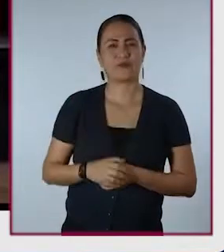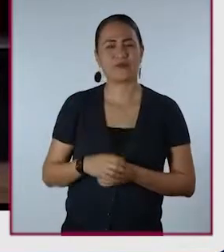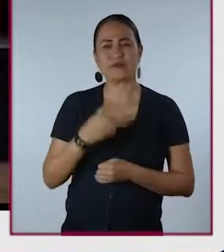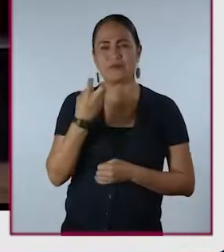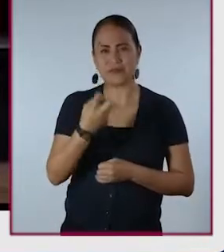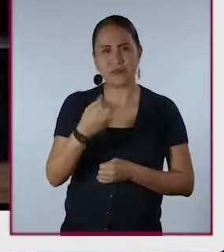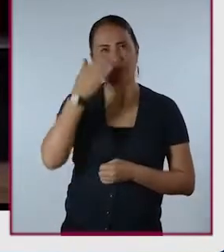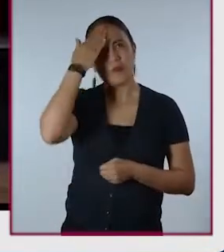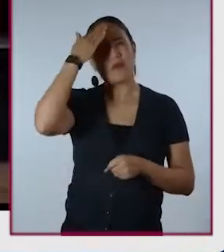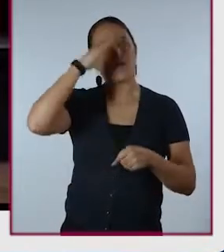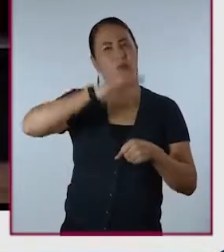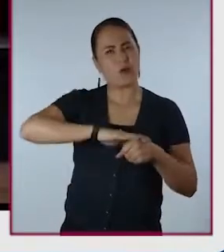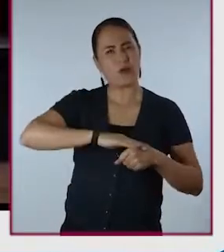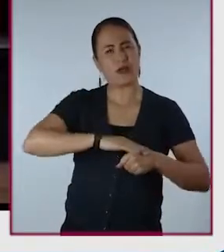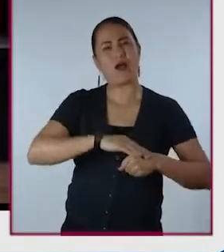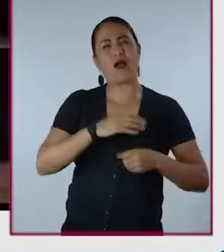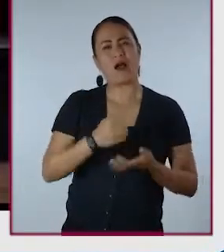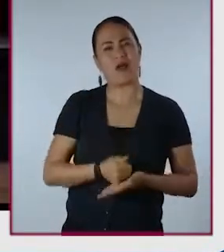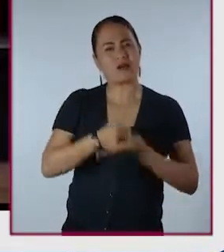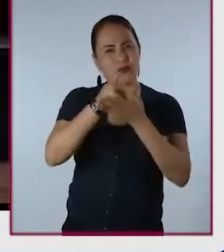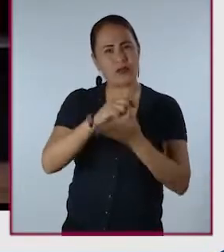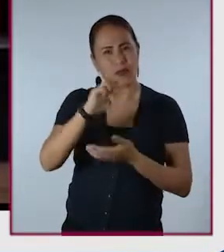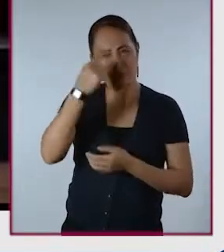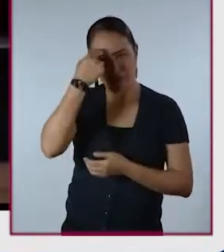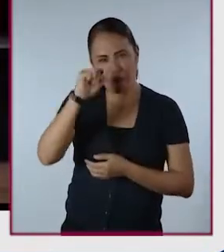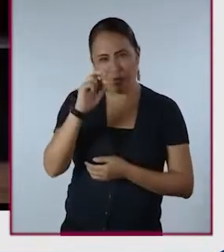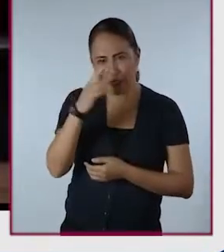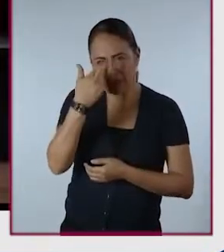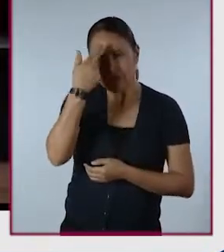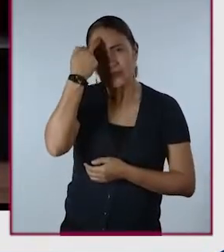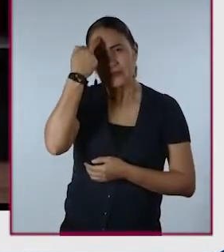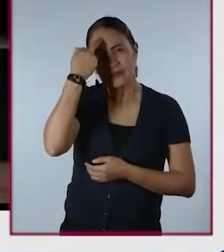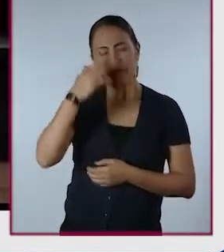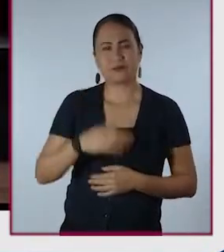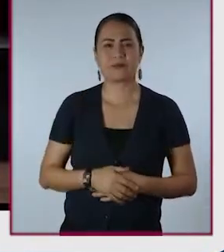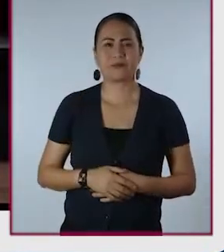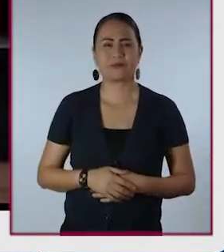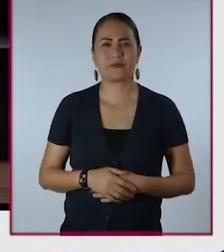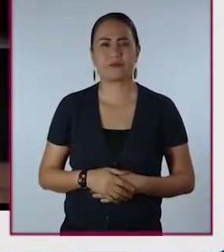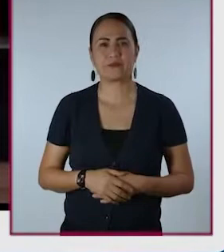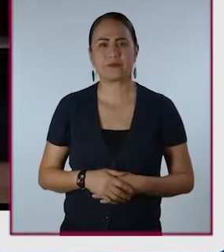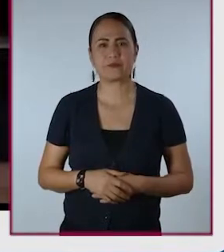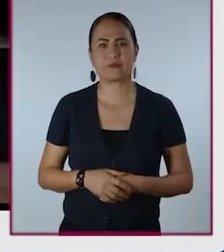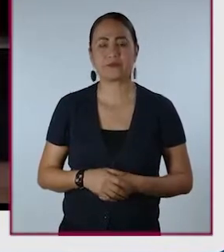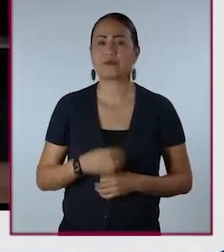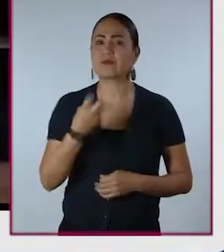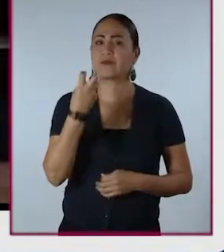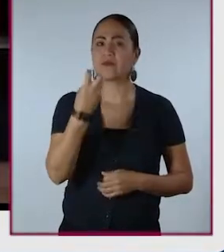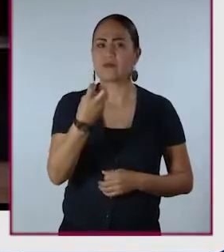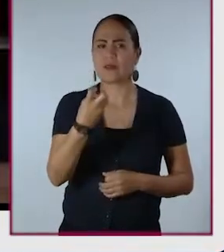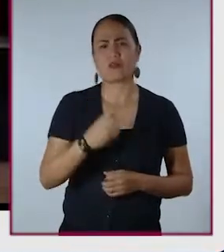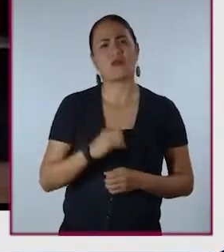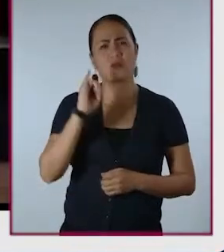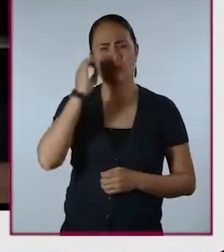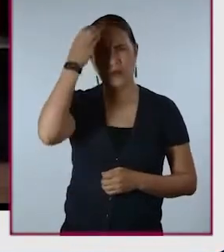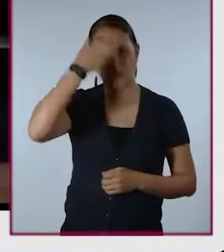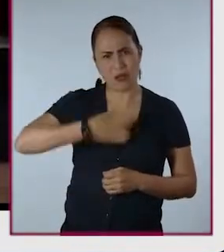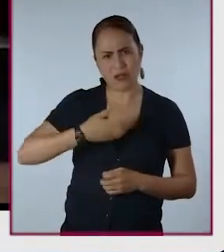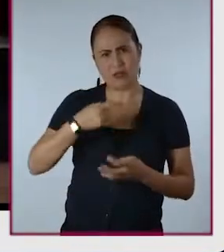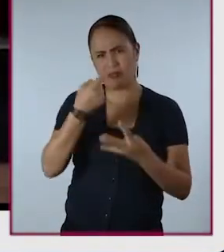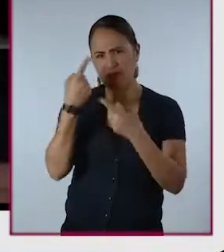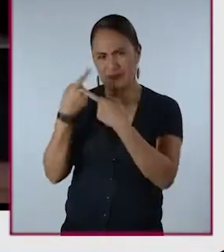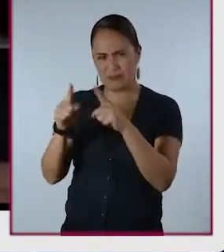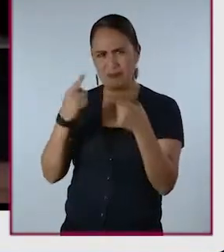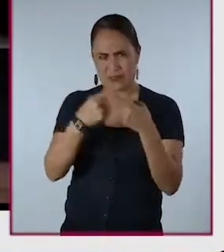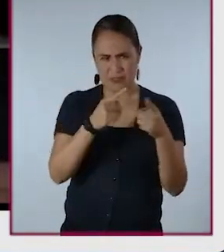la memoria. El gran problema de hacer una conservación estratégica de las imágenes digitales,